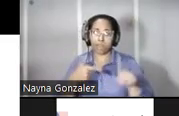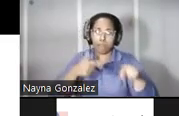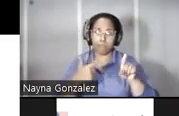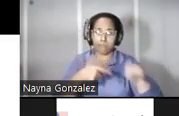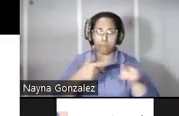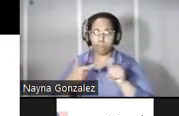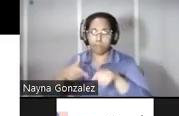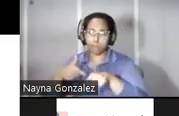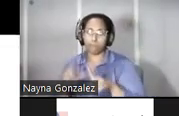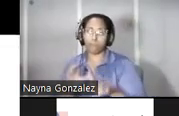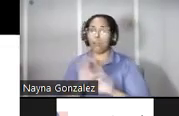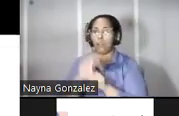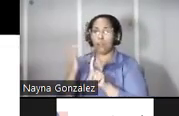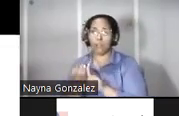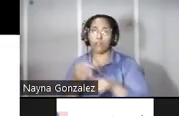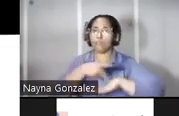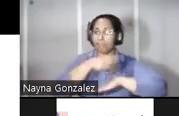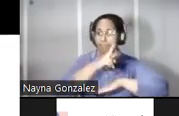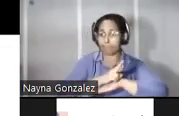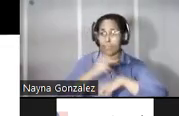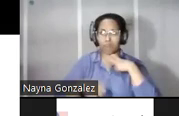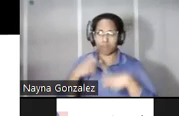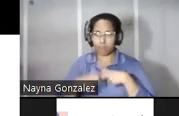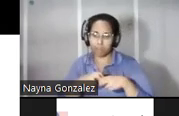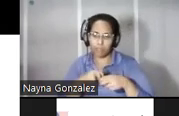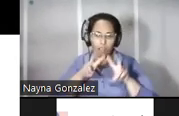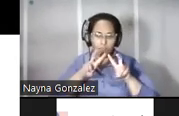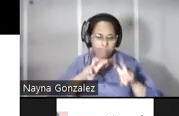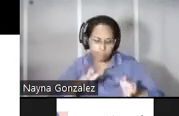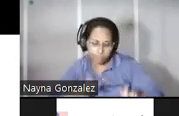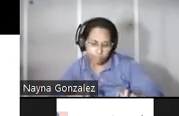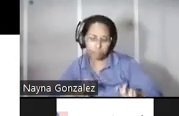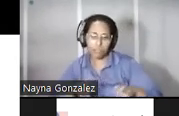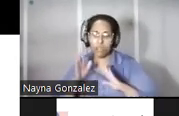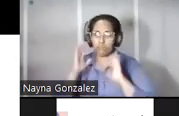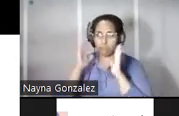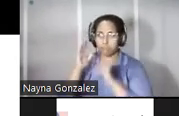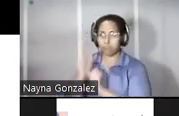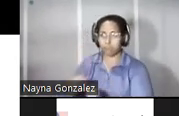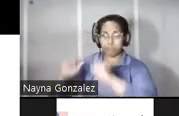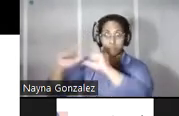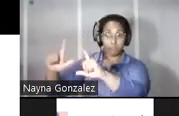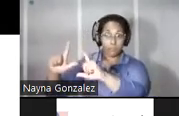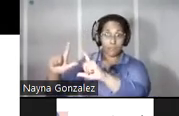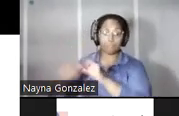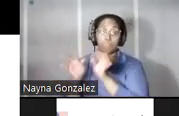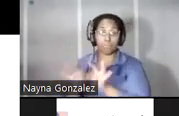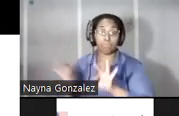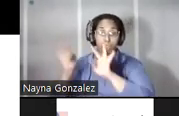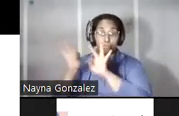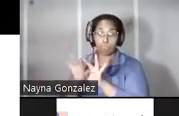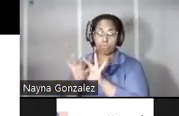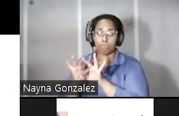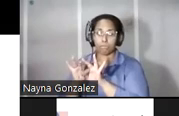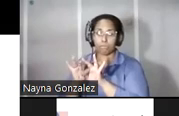seguidos por suicidio en Puerto Rico y sobre las dificultades para analizarlo. Mas en esta presentación